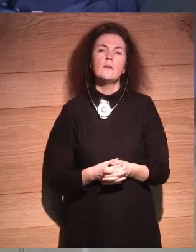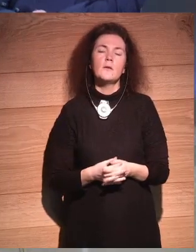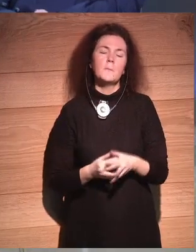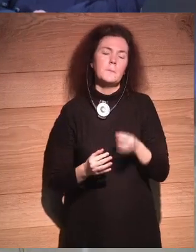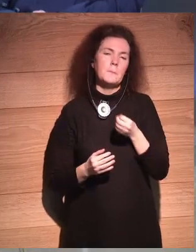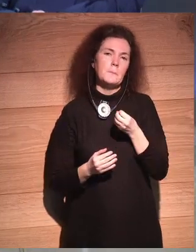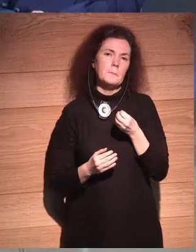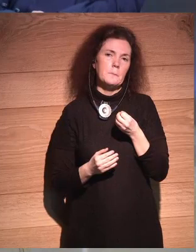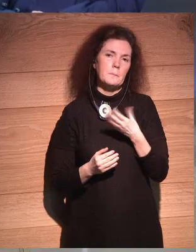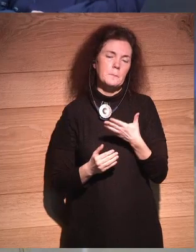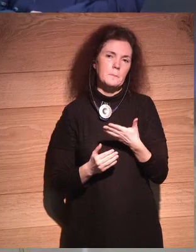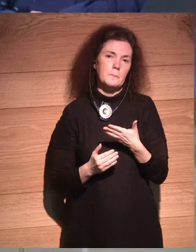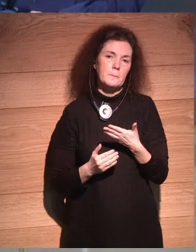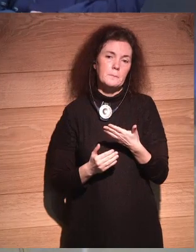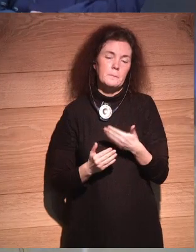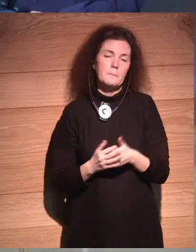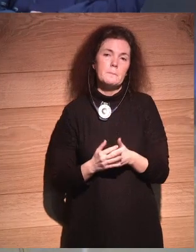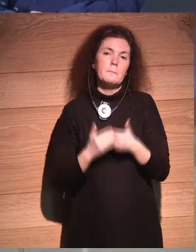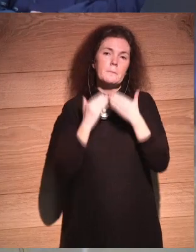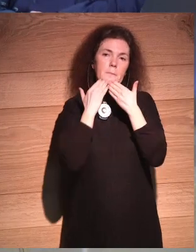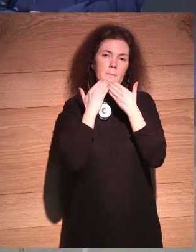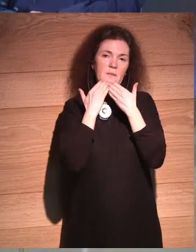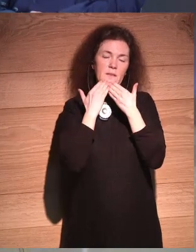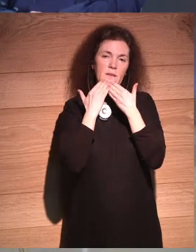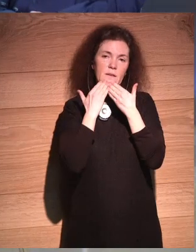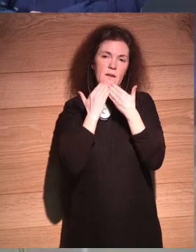Bien, muchas gracias por este comentario.